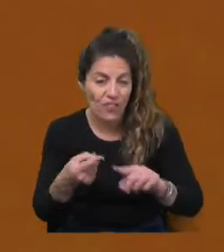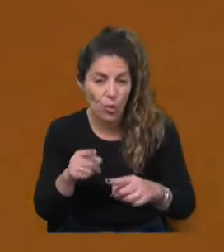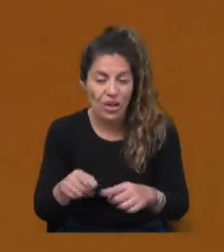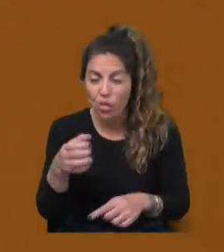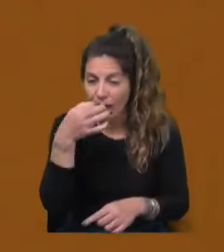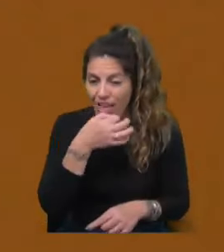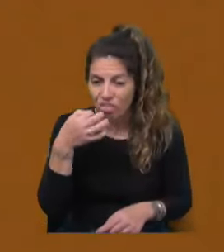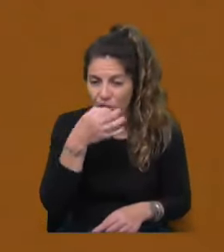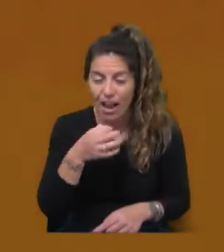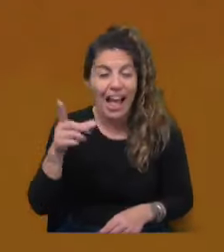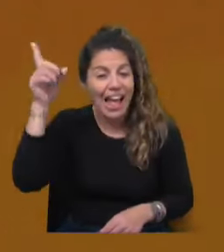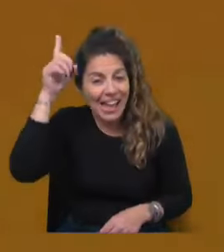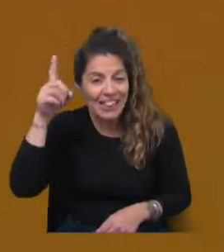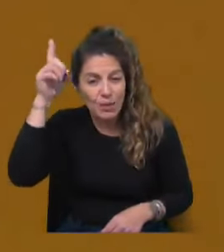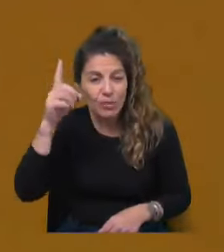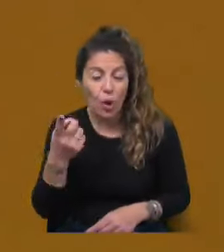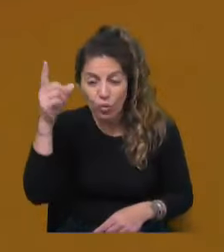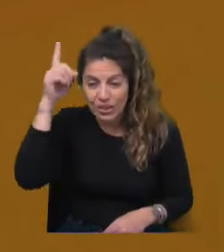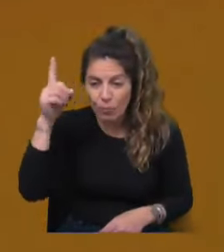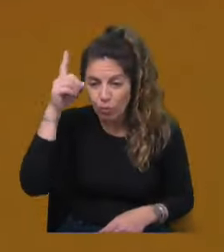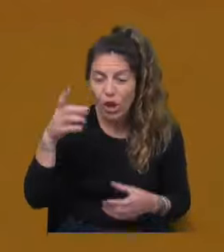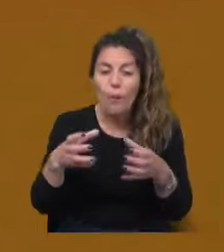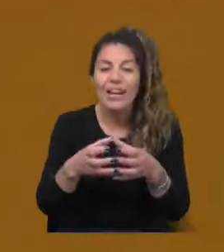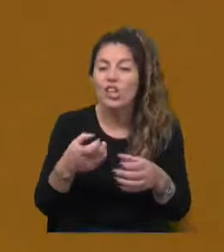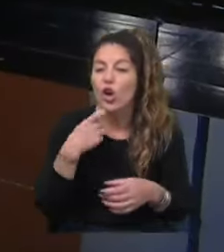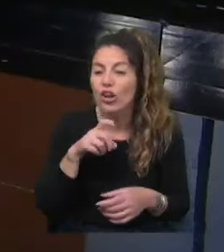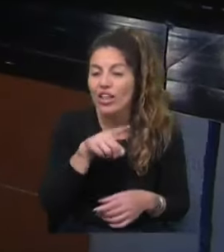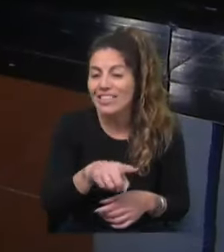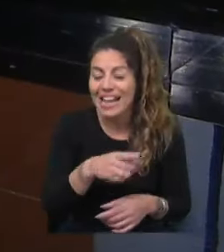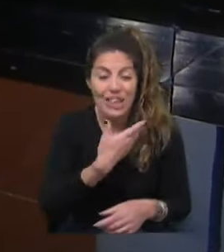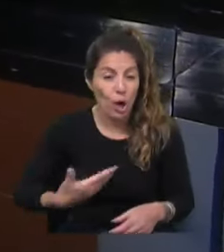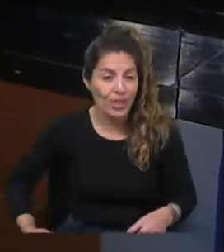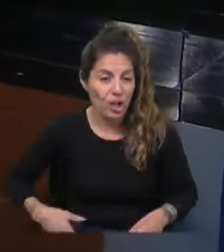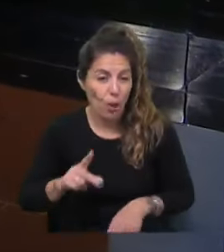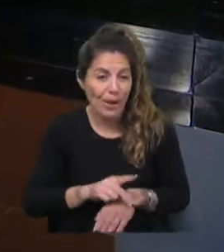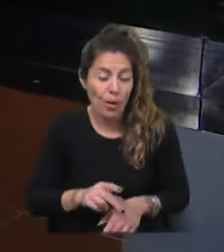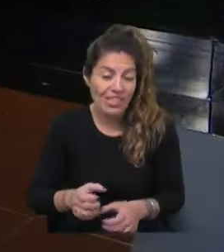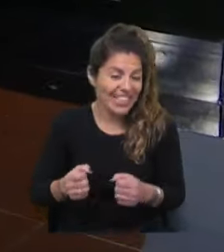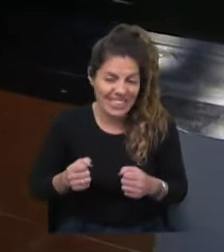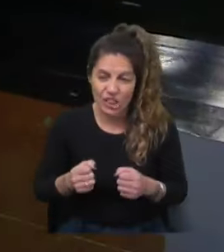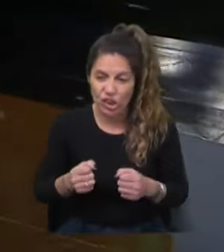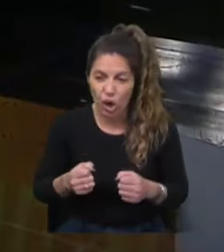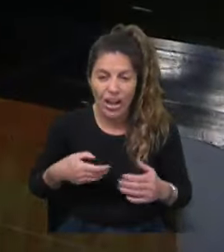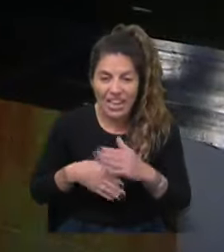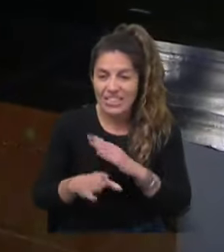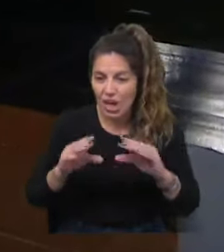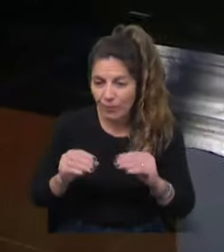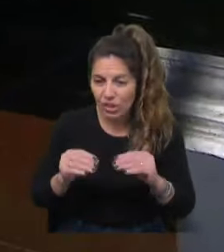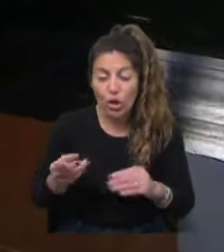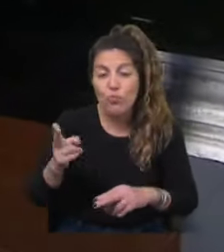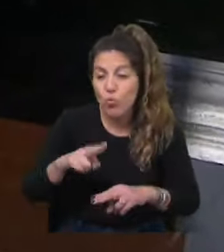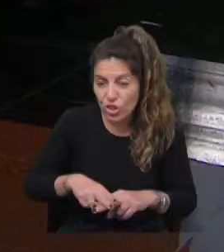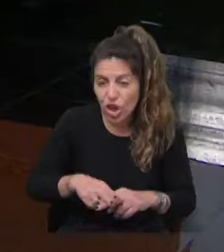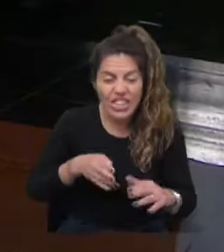narcotráfico. El diputado, un diputado del Partido Colorado, del Partido de Gobierno de Paraguay, se resistió al allanamiento y terminó muerto